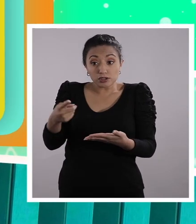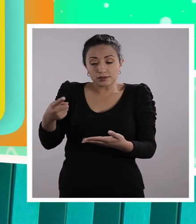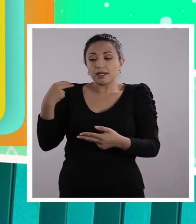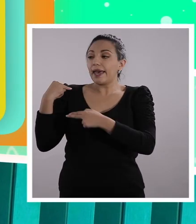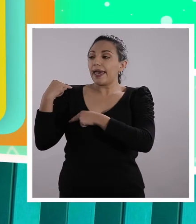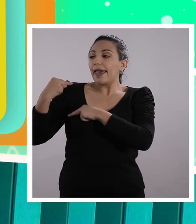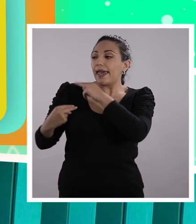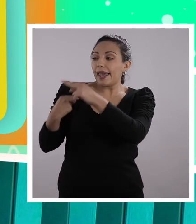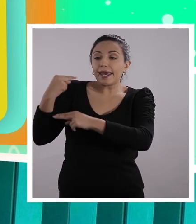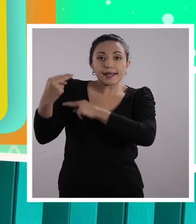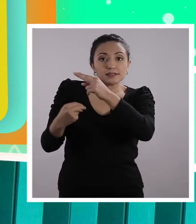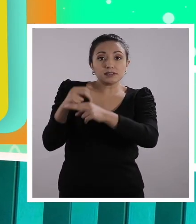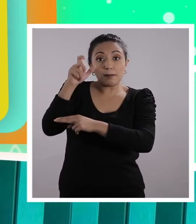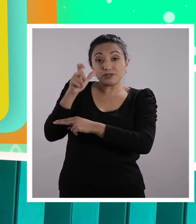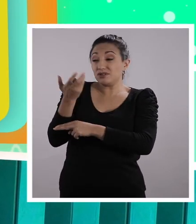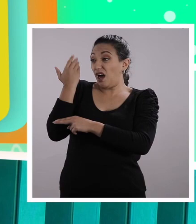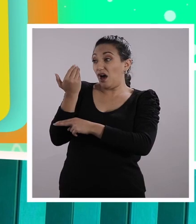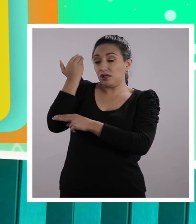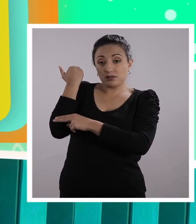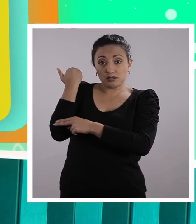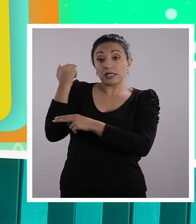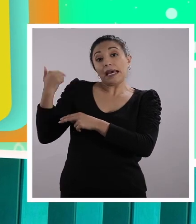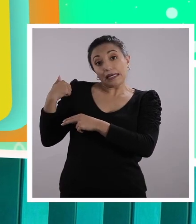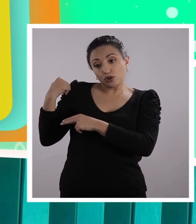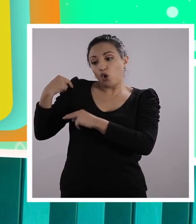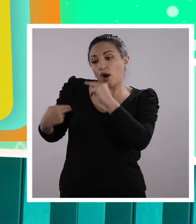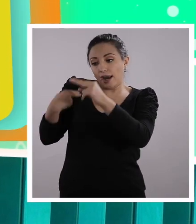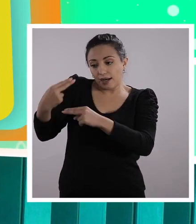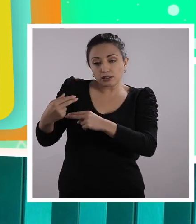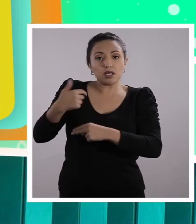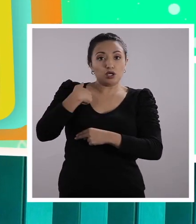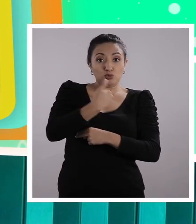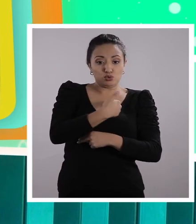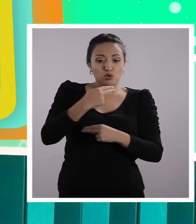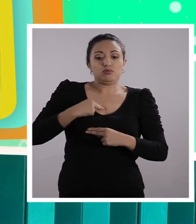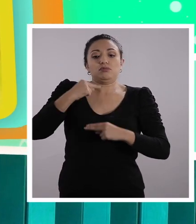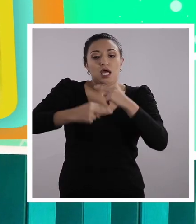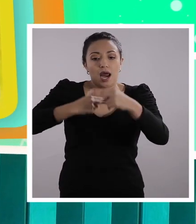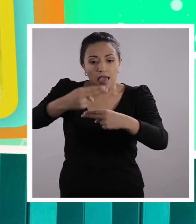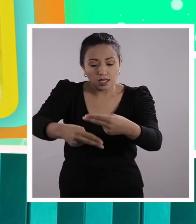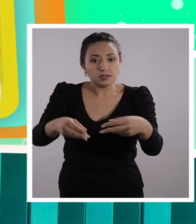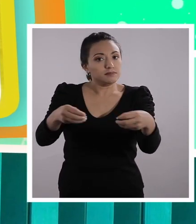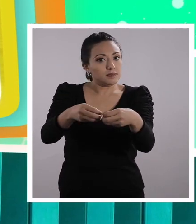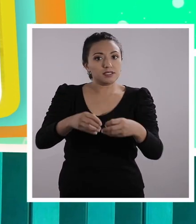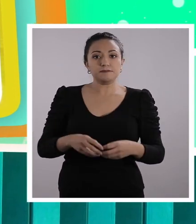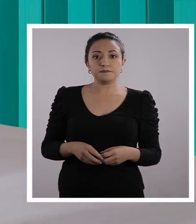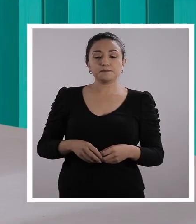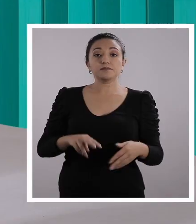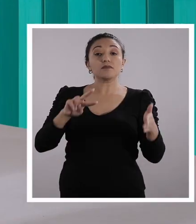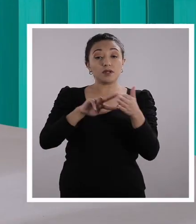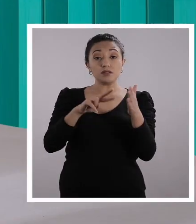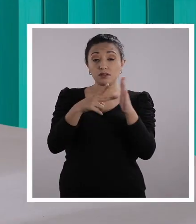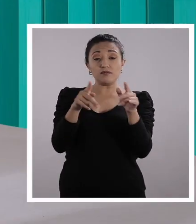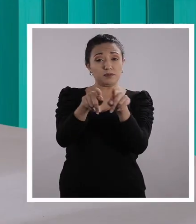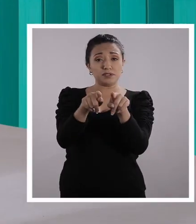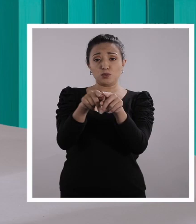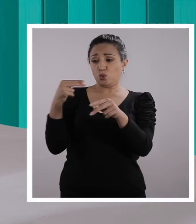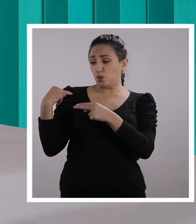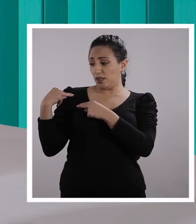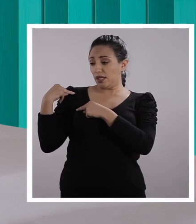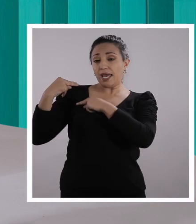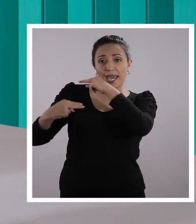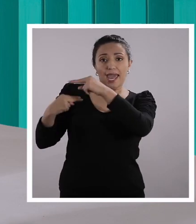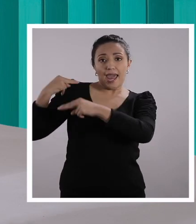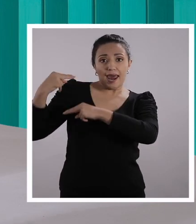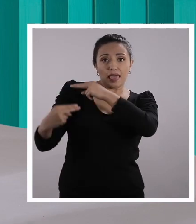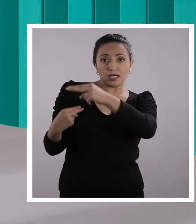heredados de nuestros antepasados que han de ser transmitidos a nuestros descendientes acrecentados claro es como no esta